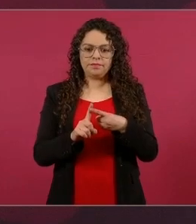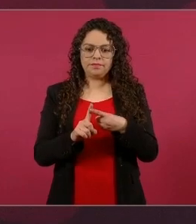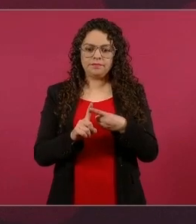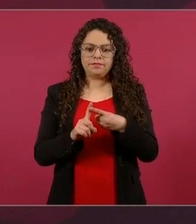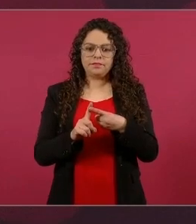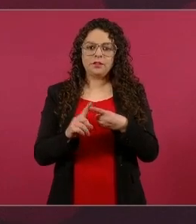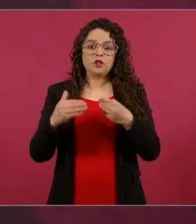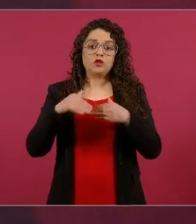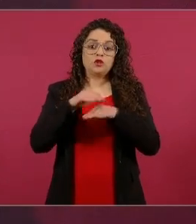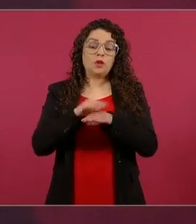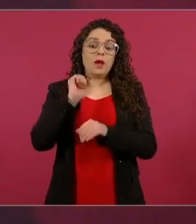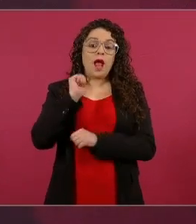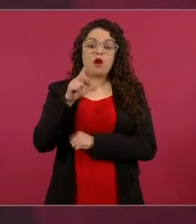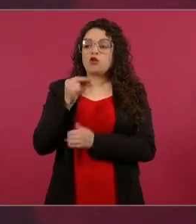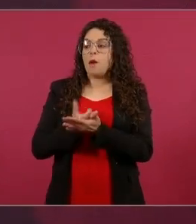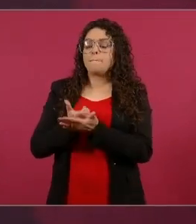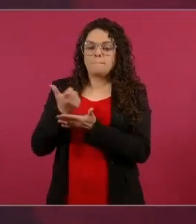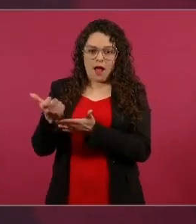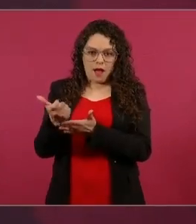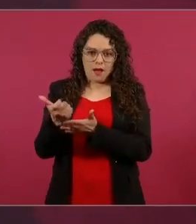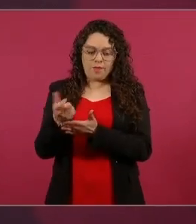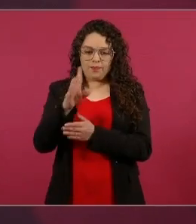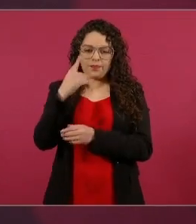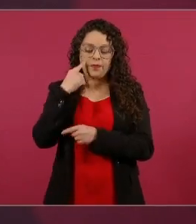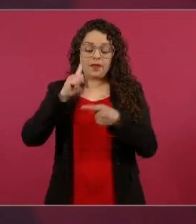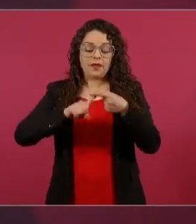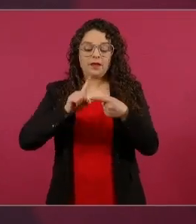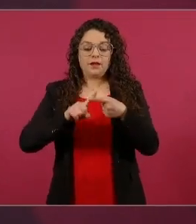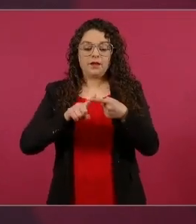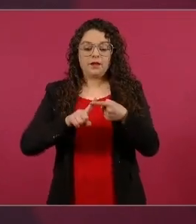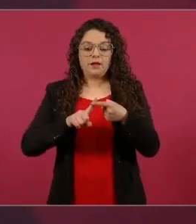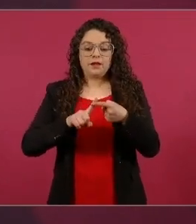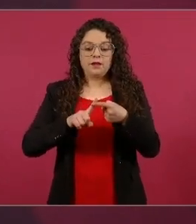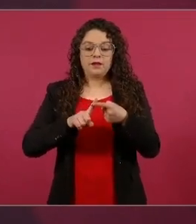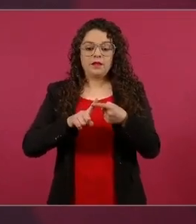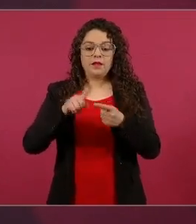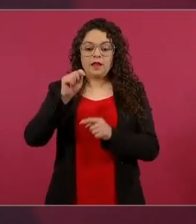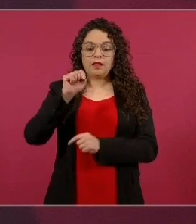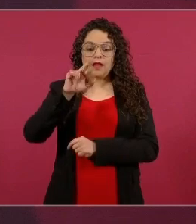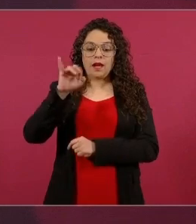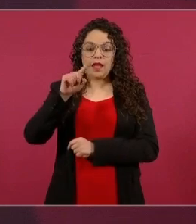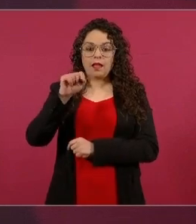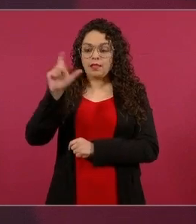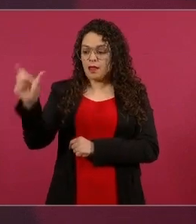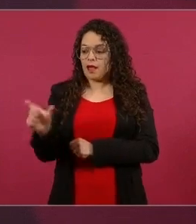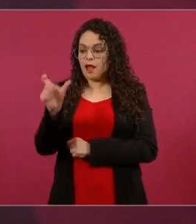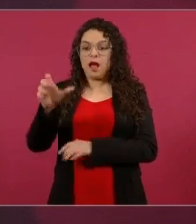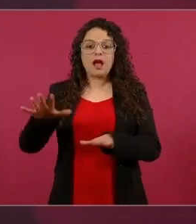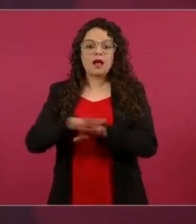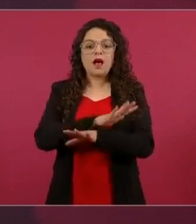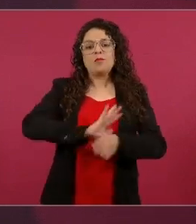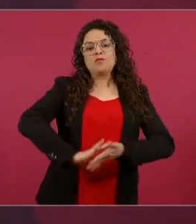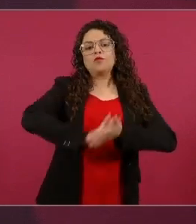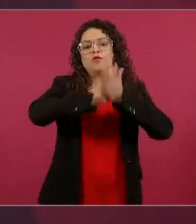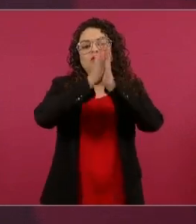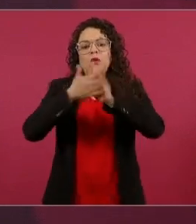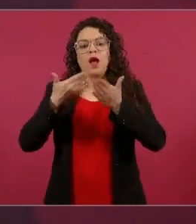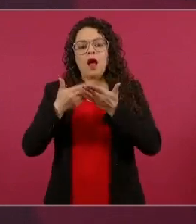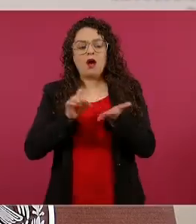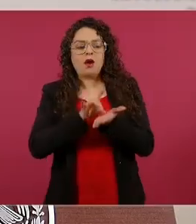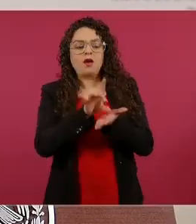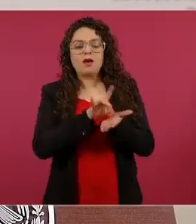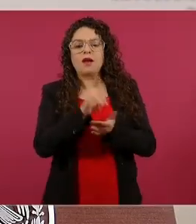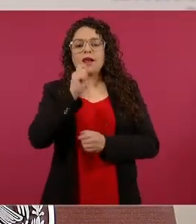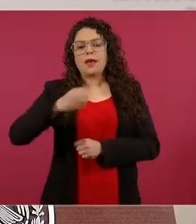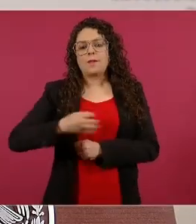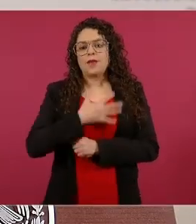pago primero hicimos un cambio de tarjetas al banco del bienestar eh antes se